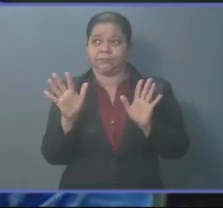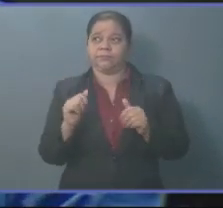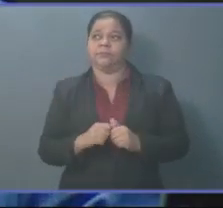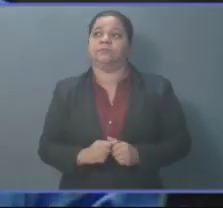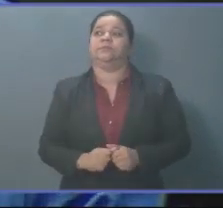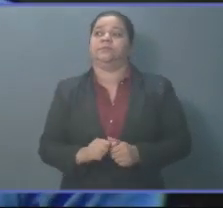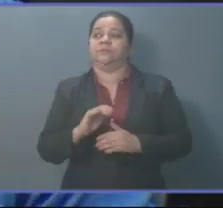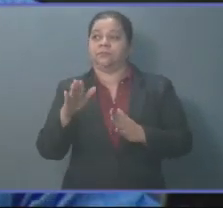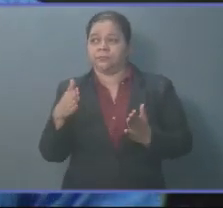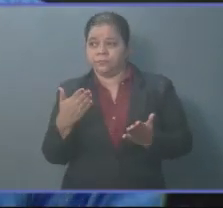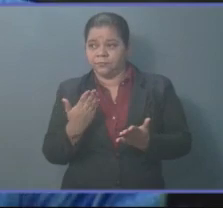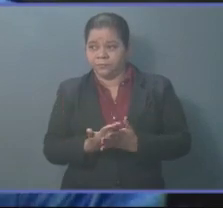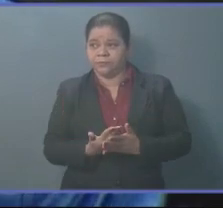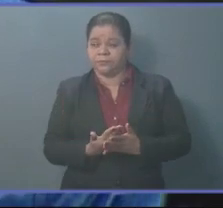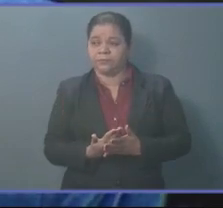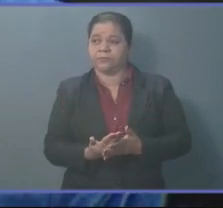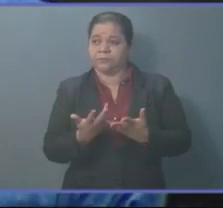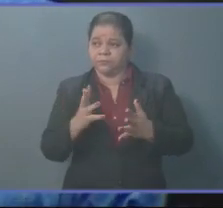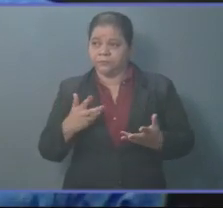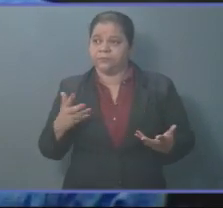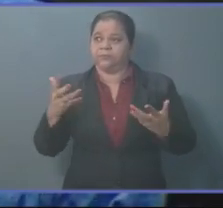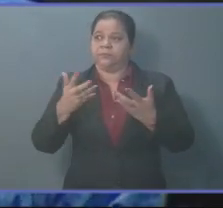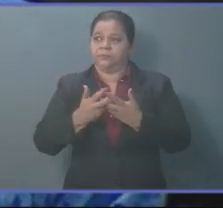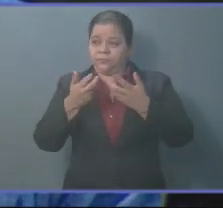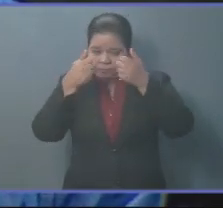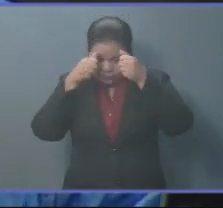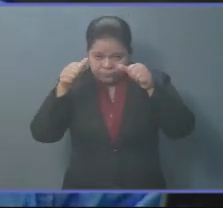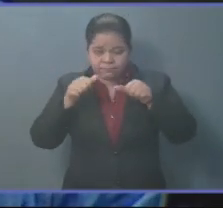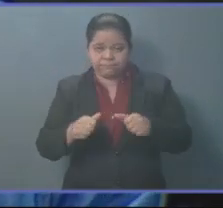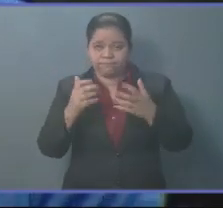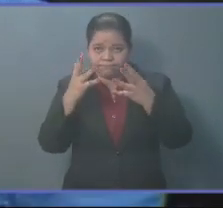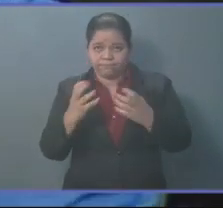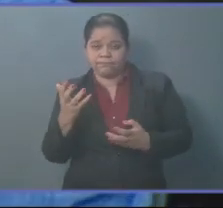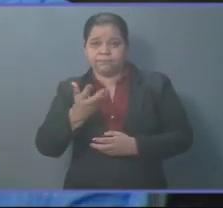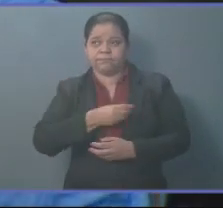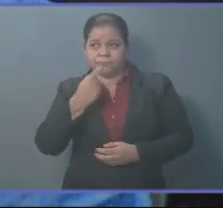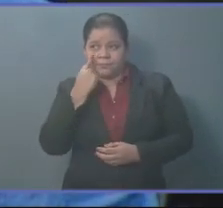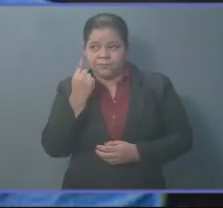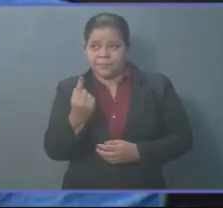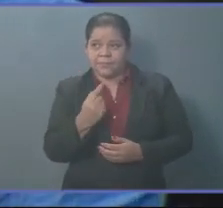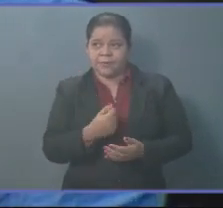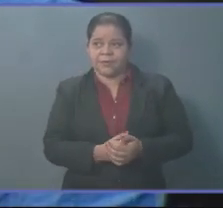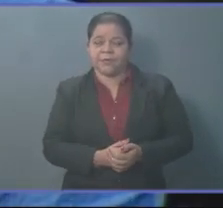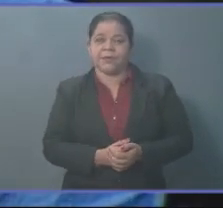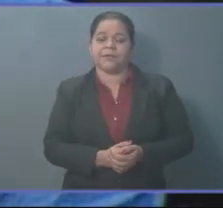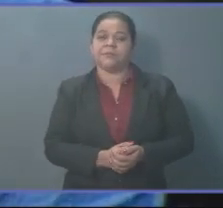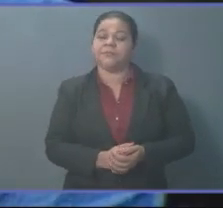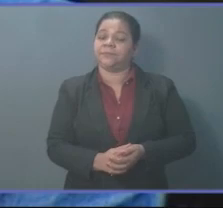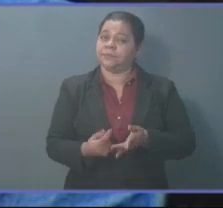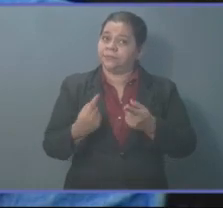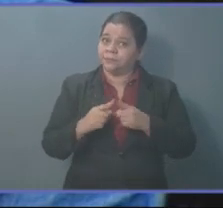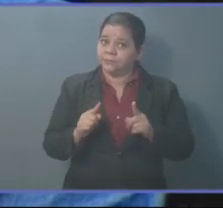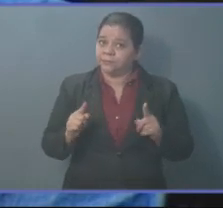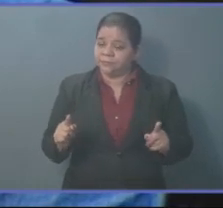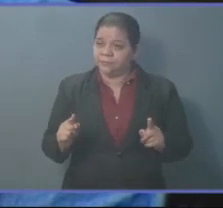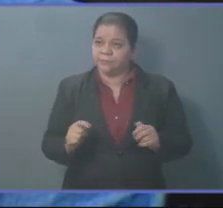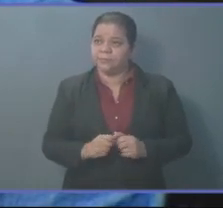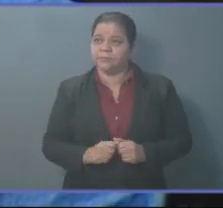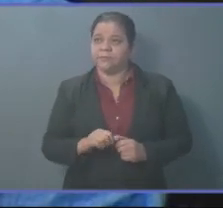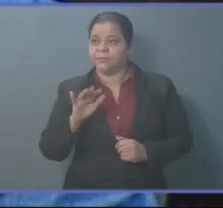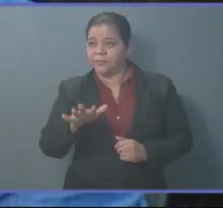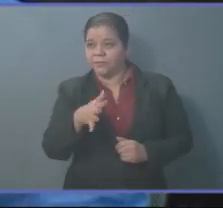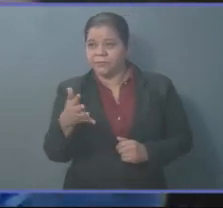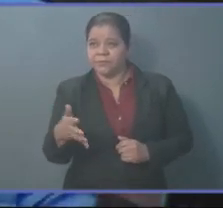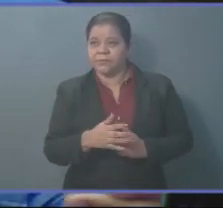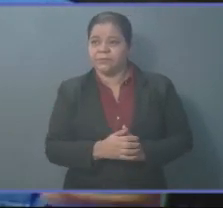y con los principios que me caracterizan, tengo que justificar mi votación en este pleno. A veces se dice